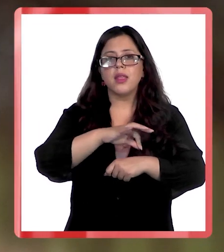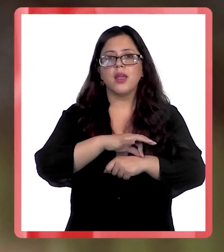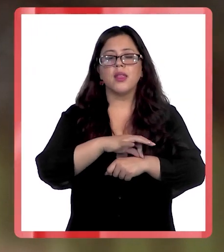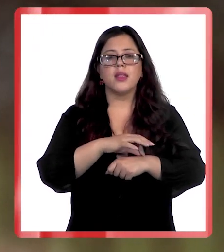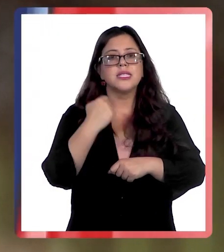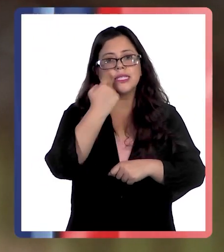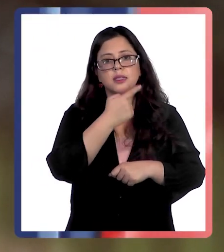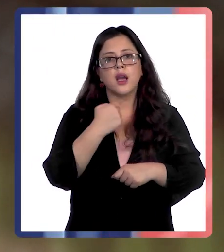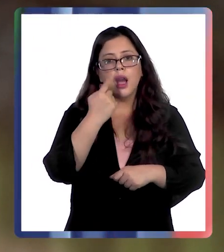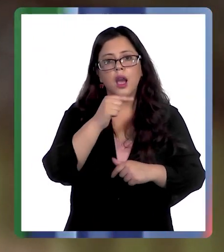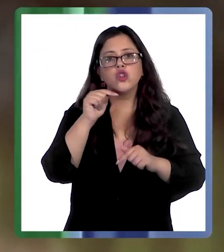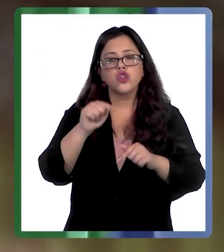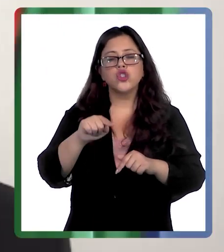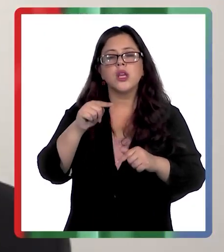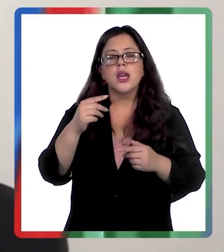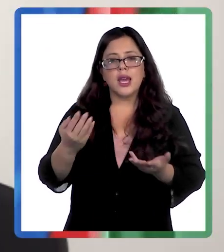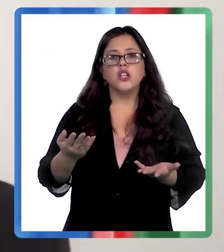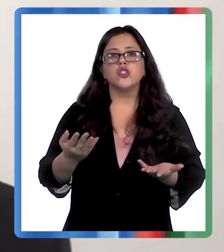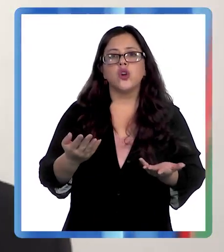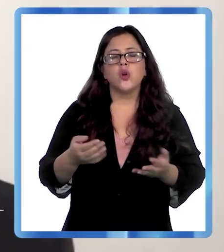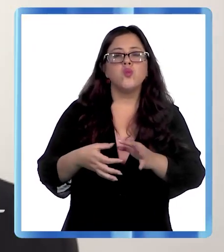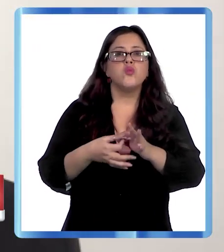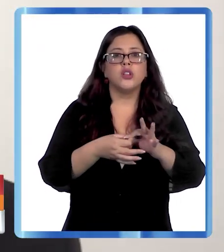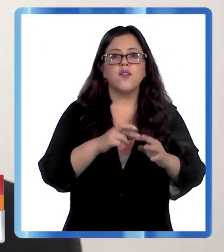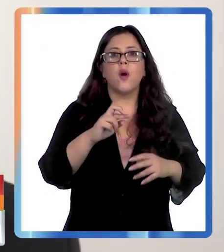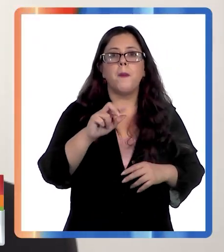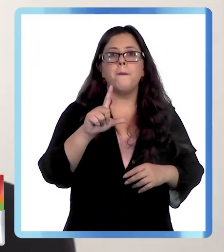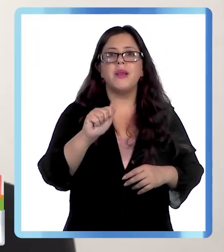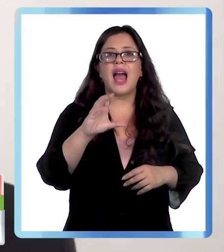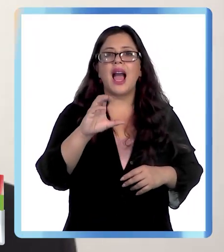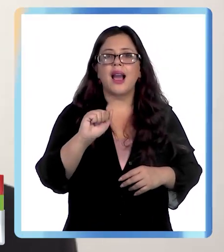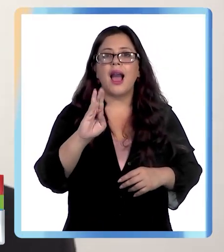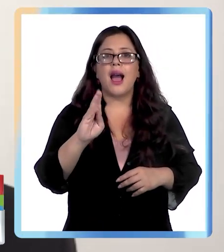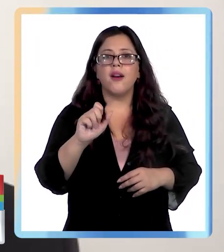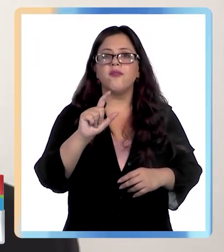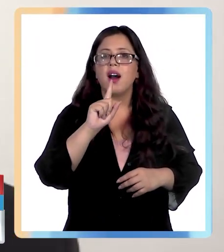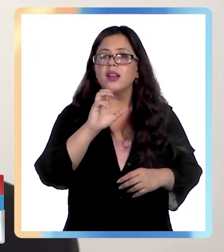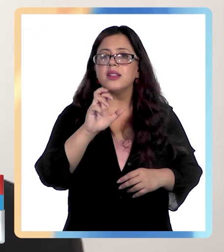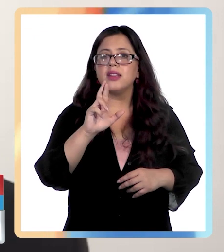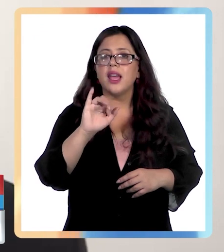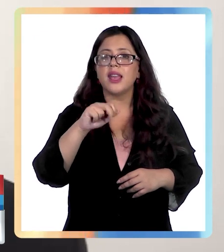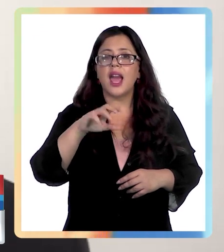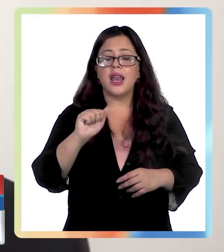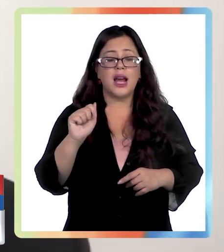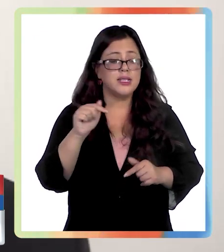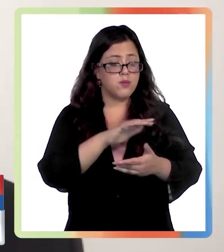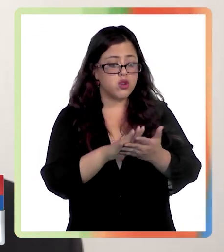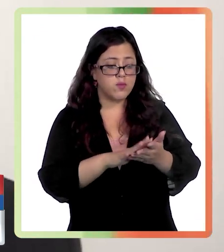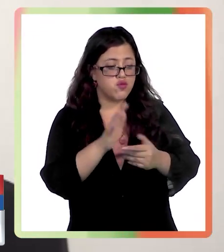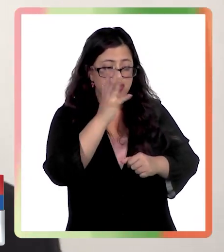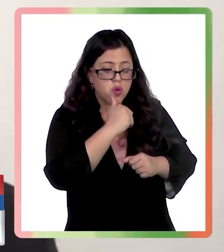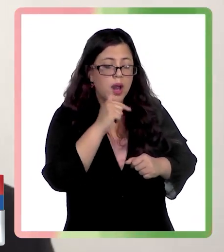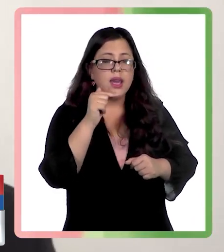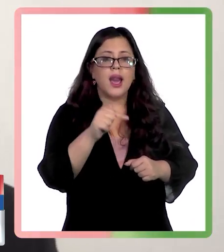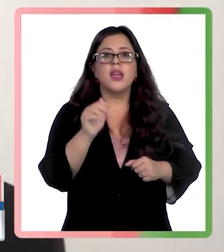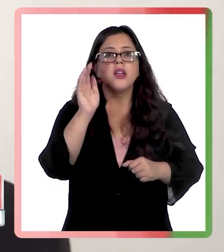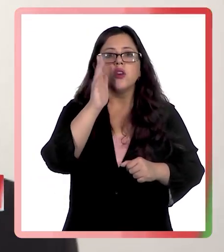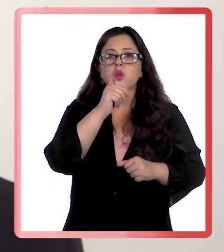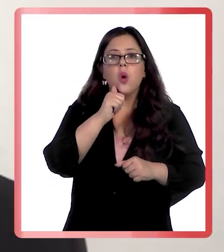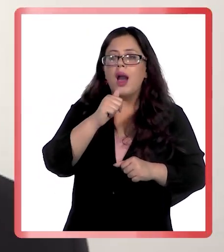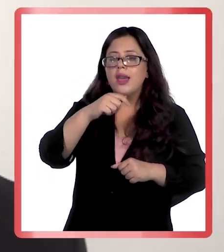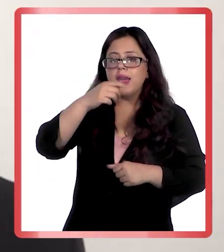periodontales te fijas o sea es netamente por la placa bacteriana si yo no tengo placa bacteriana no se